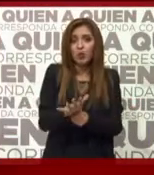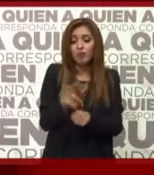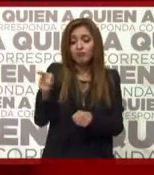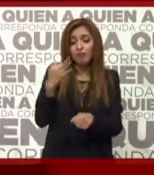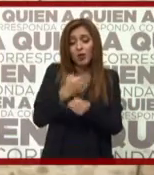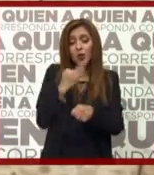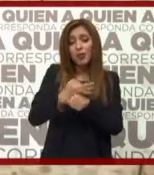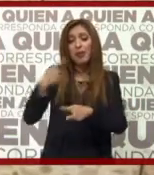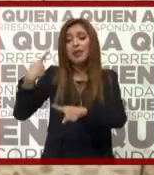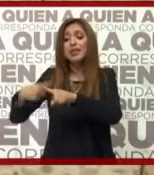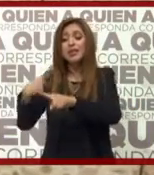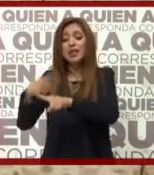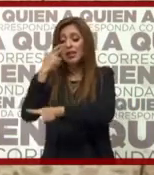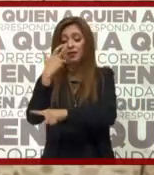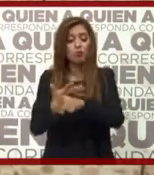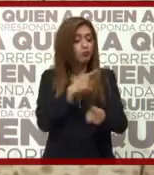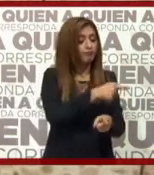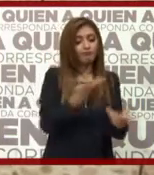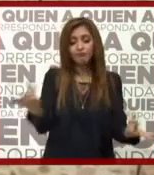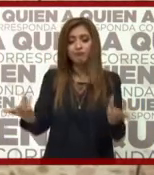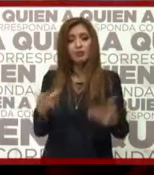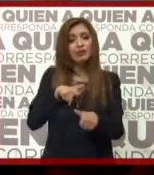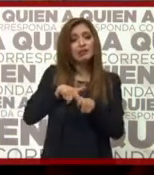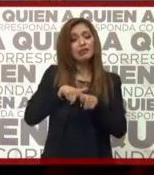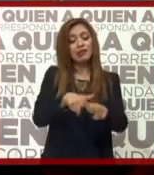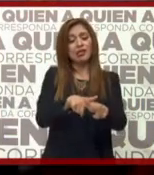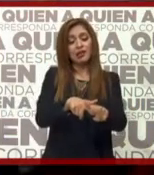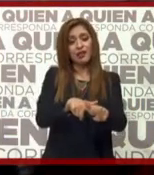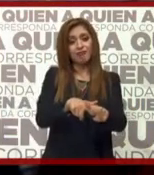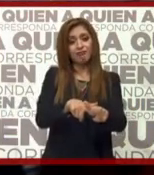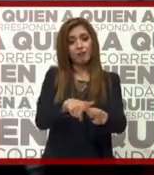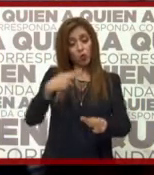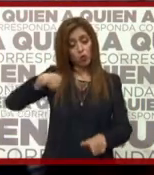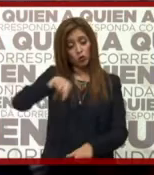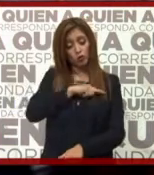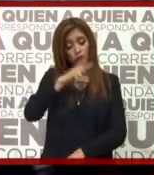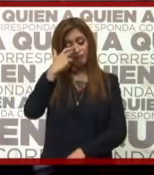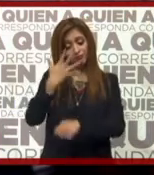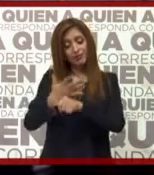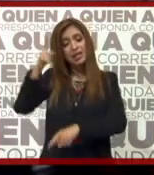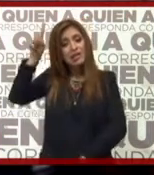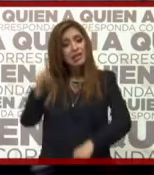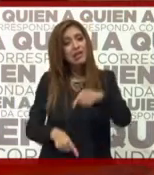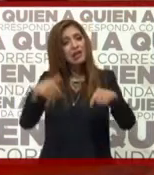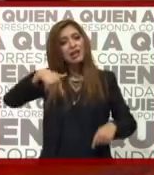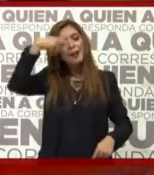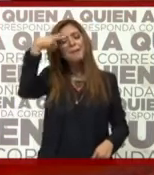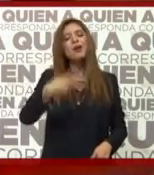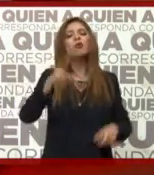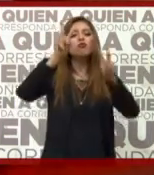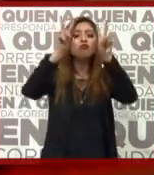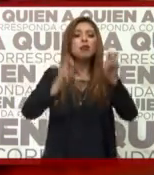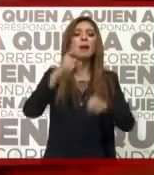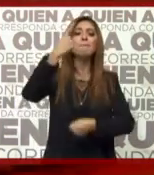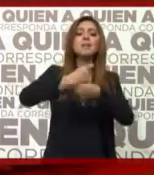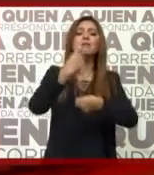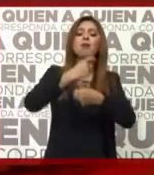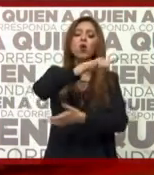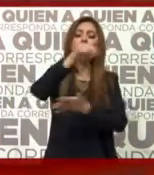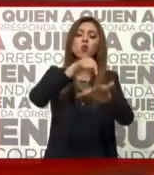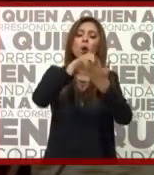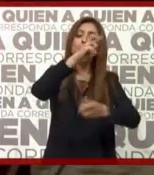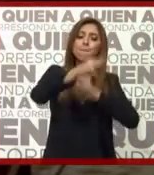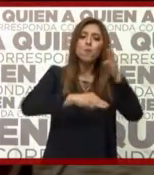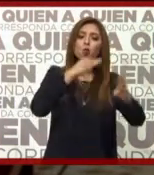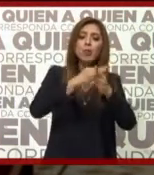sobre a quién responsabilizar continuará estará en nuestras manos quitarle a méjico el deshonroso primer lugar mundial en